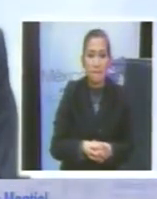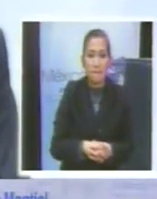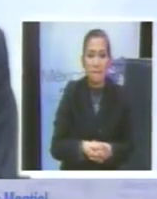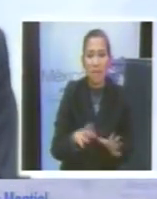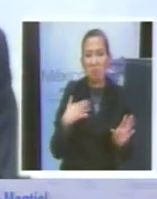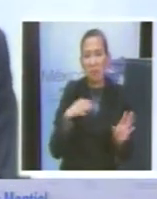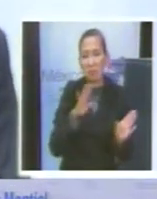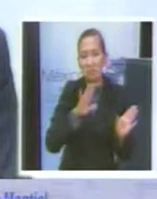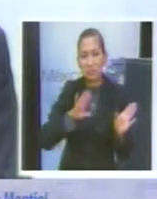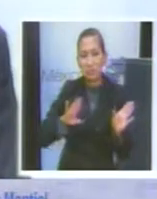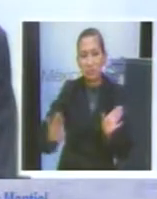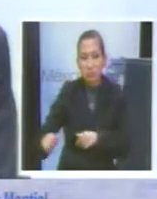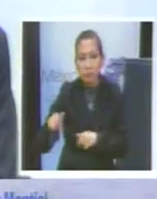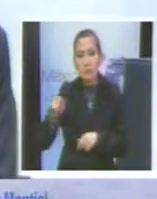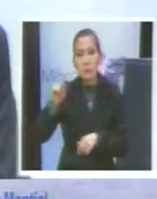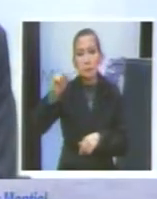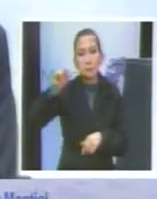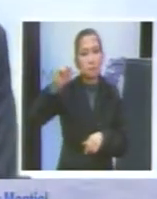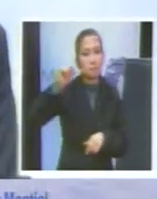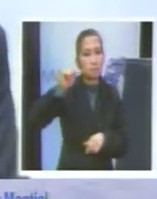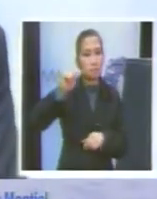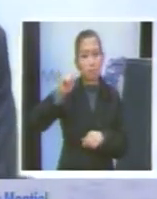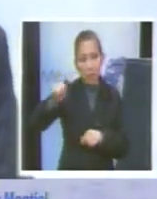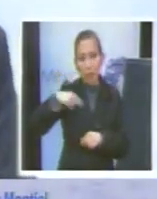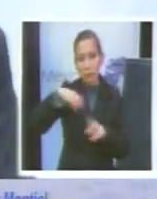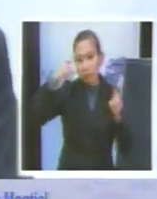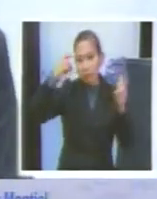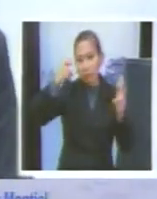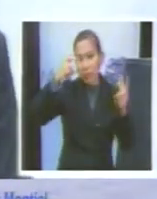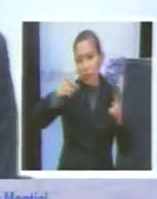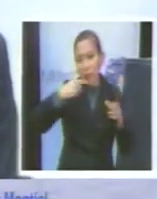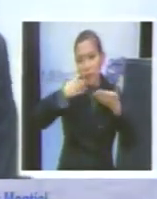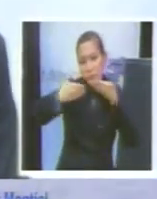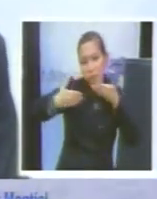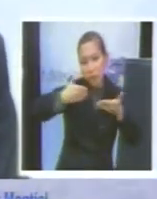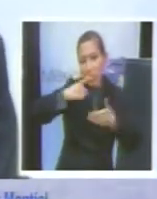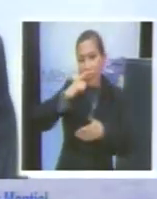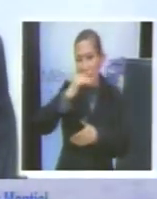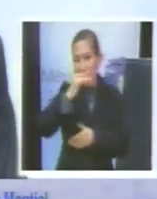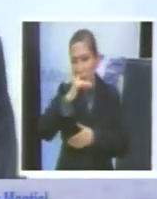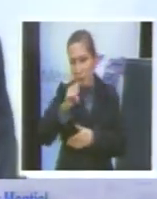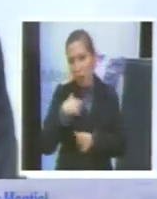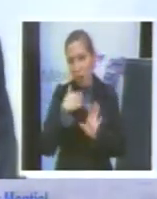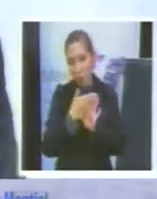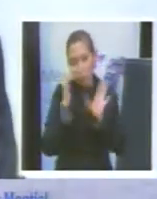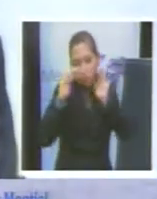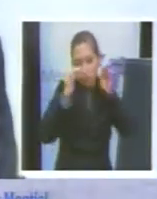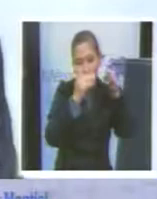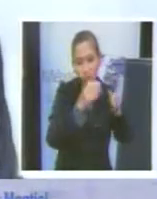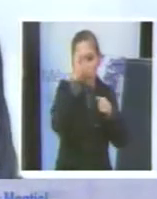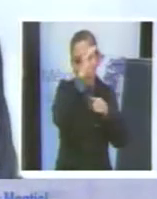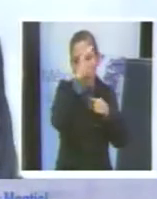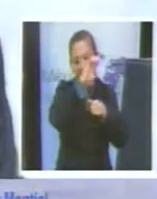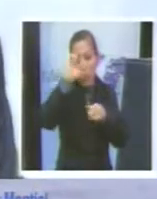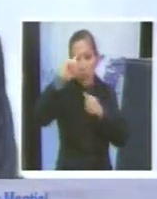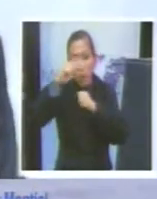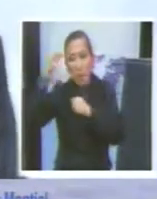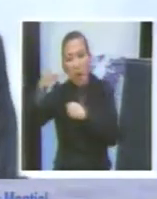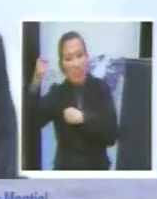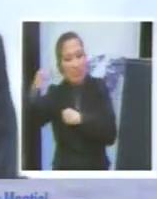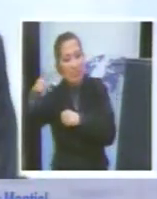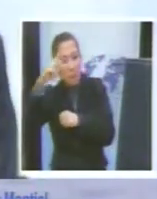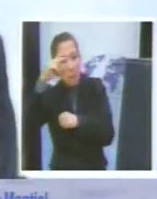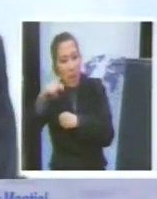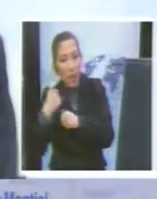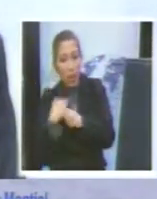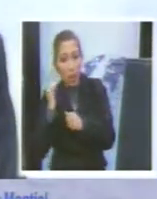Dejemos a un lado este aspecto de la diplomacia y concentrémonos en lo que culturalmente ha representado Europa para México